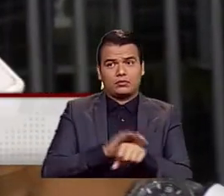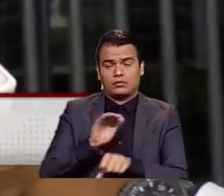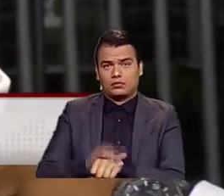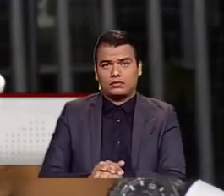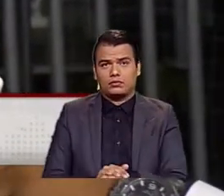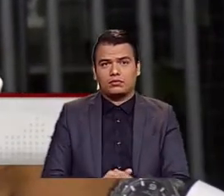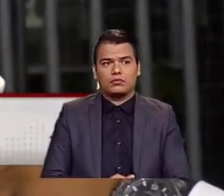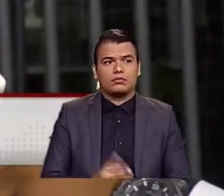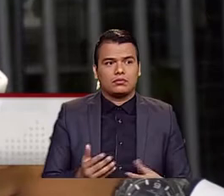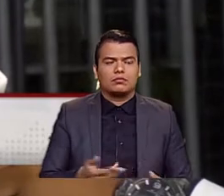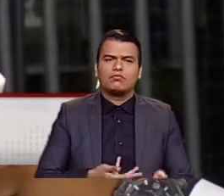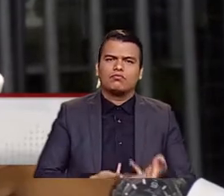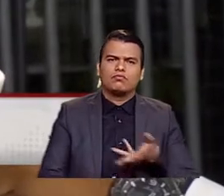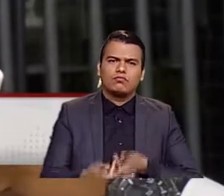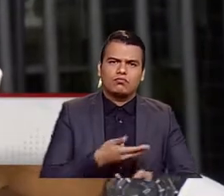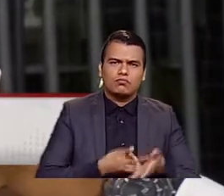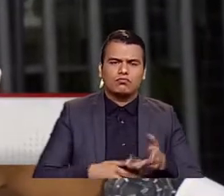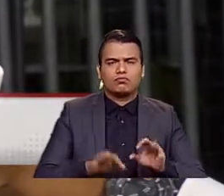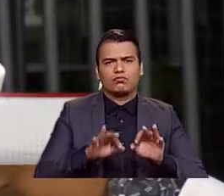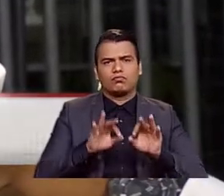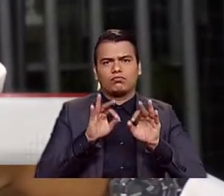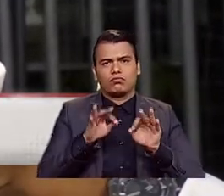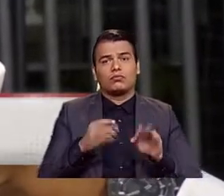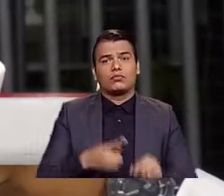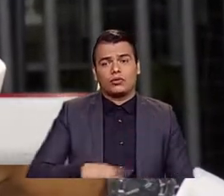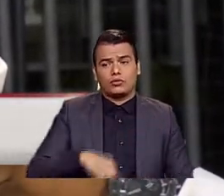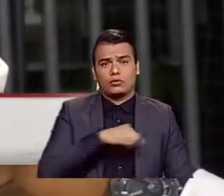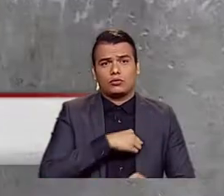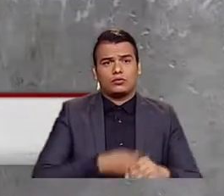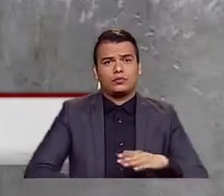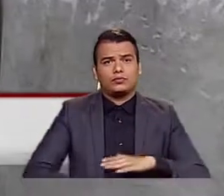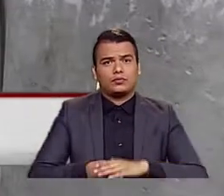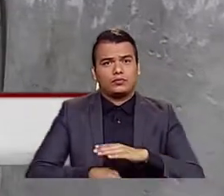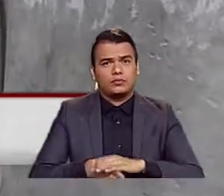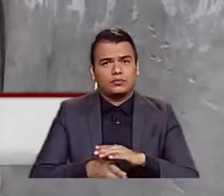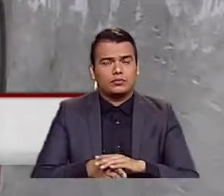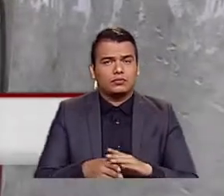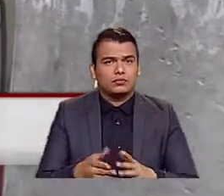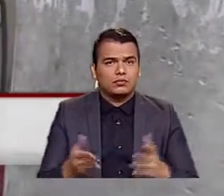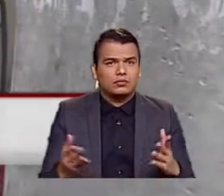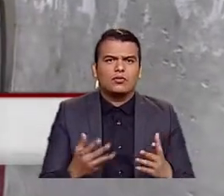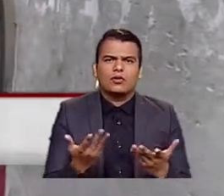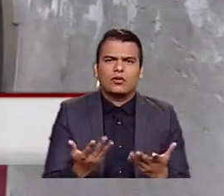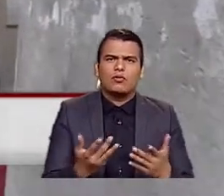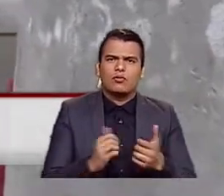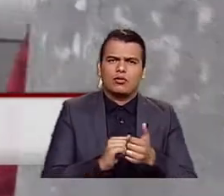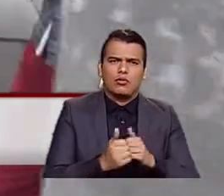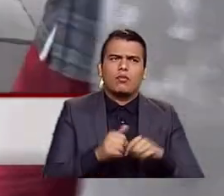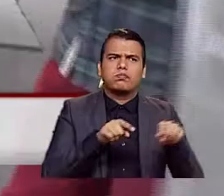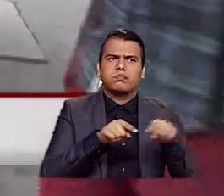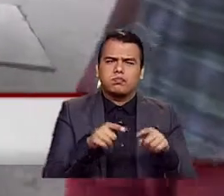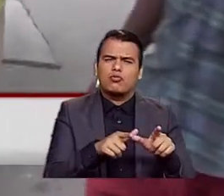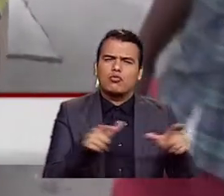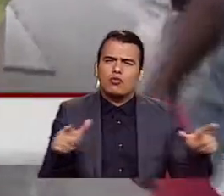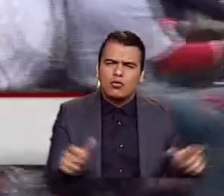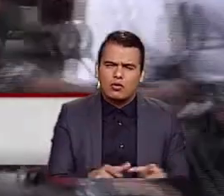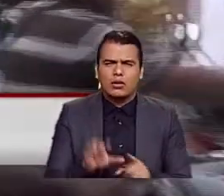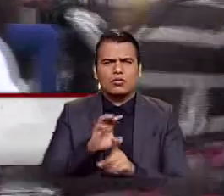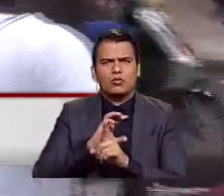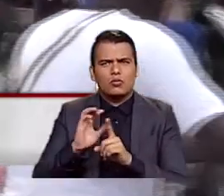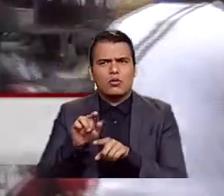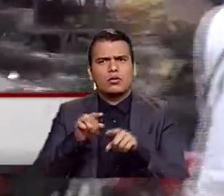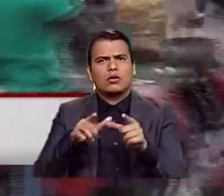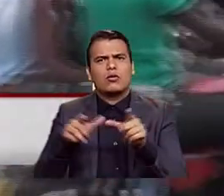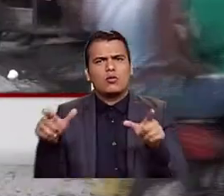inseguridad es convivencia y nosotros lo seguiremos insistiendo. Convivencia es más canchas de fútbol en los barrios, más escenarios culturales, más